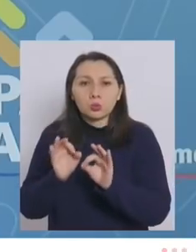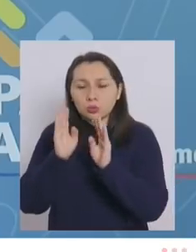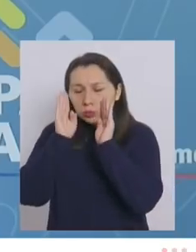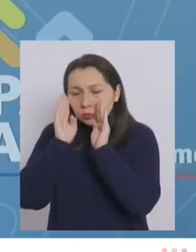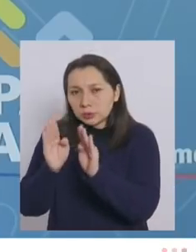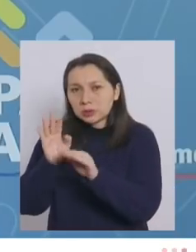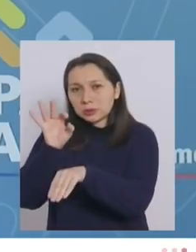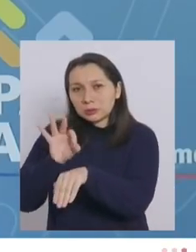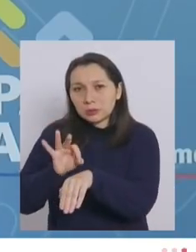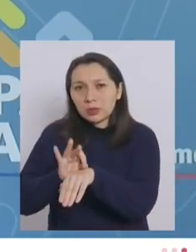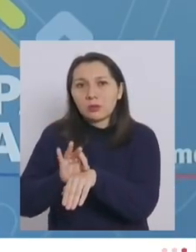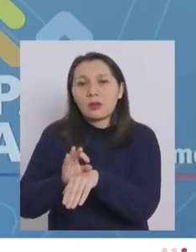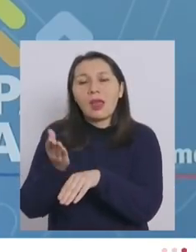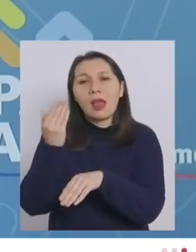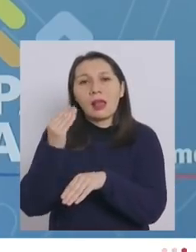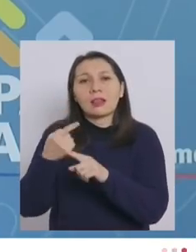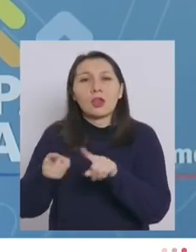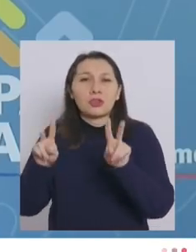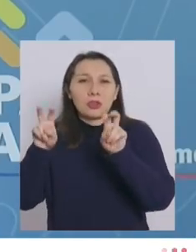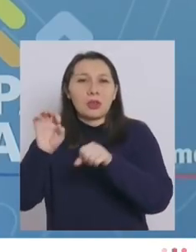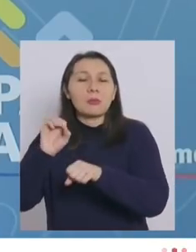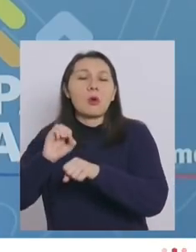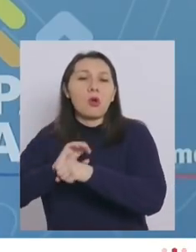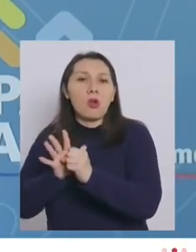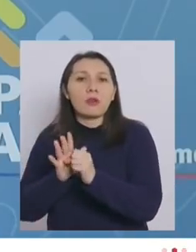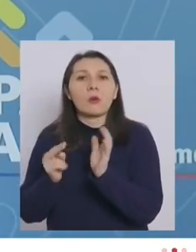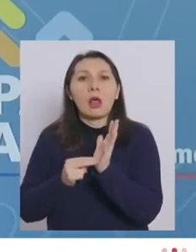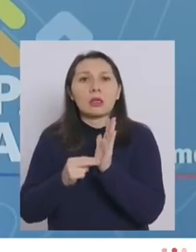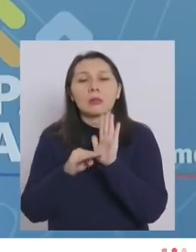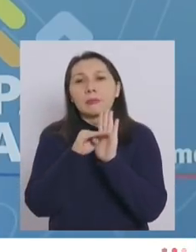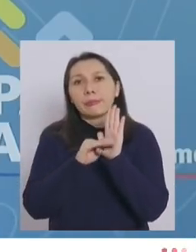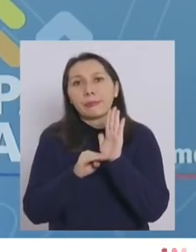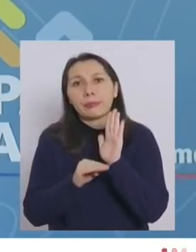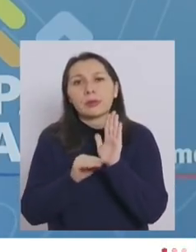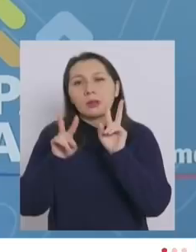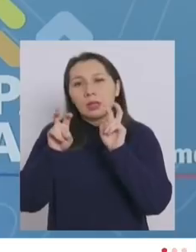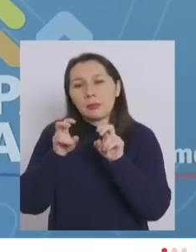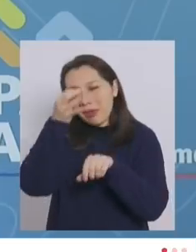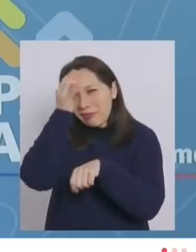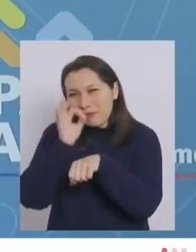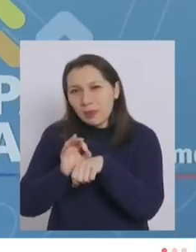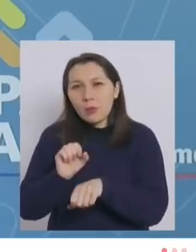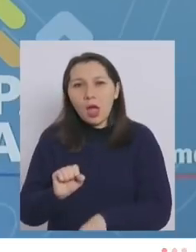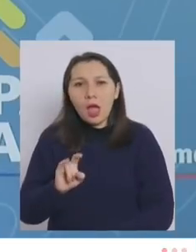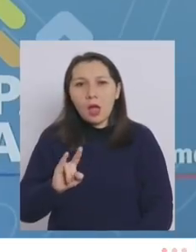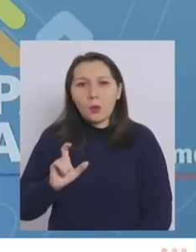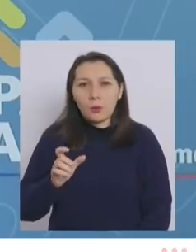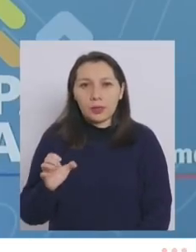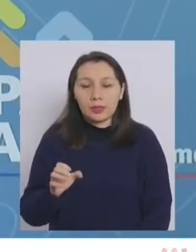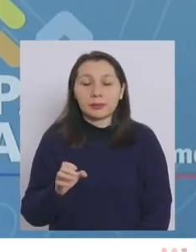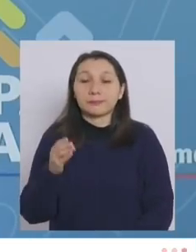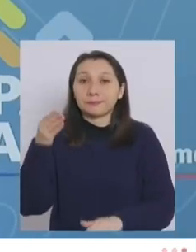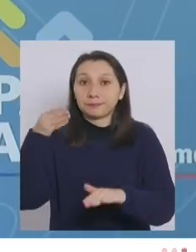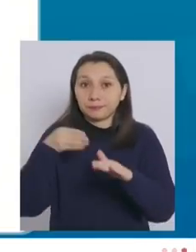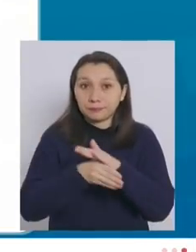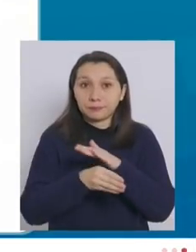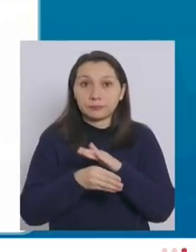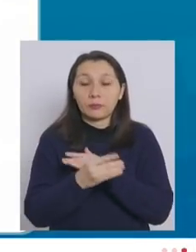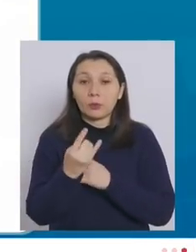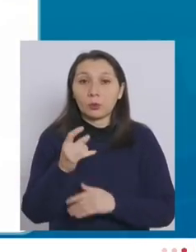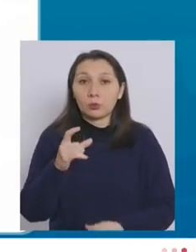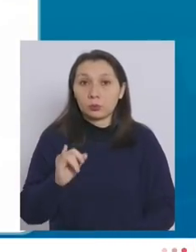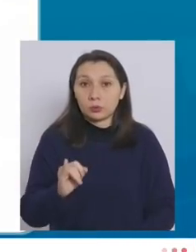justamente pacientes no COVID en lista de espera, GES, AUGE. Los ingresos a UCI